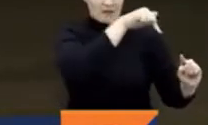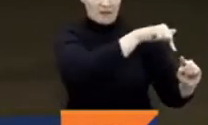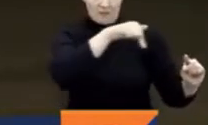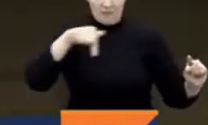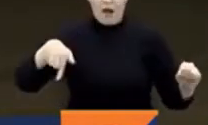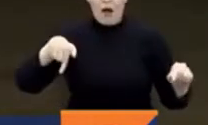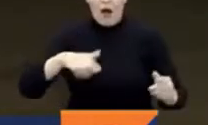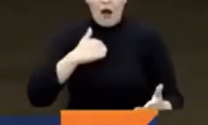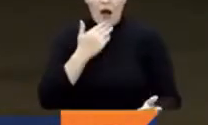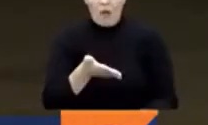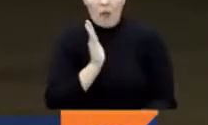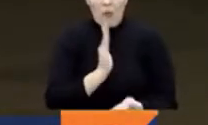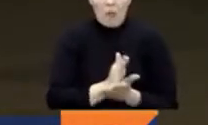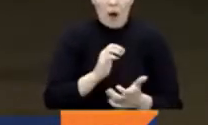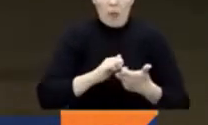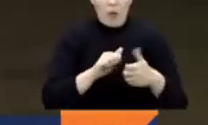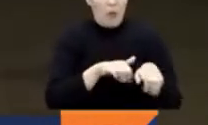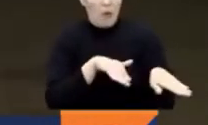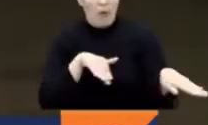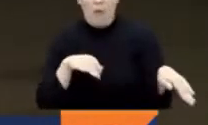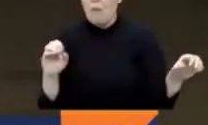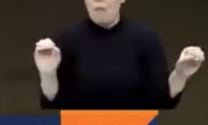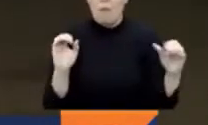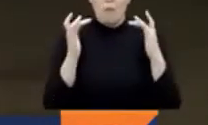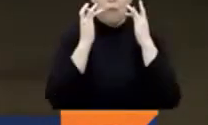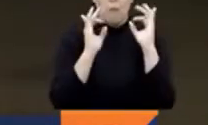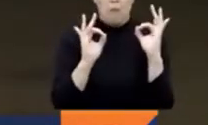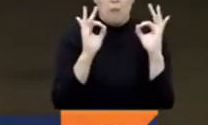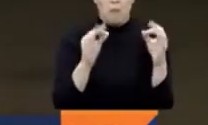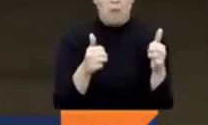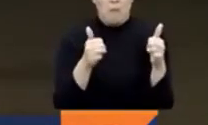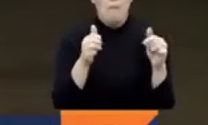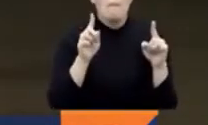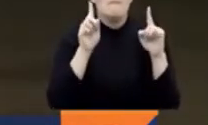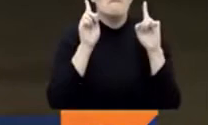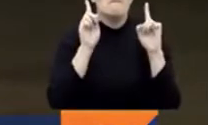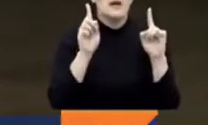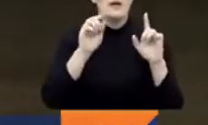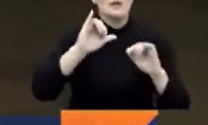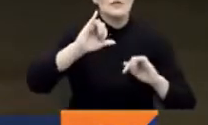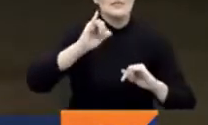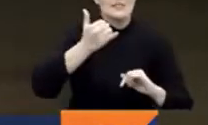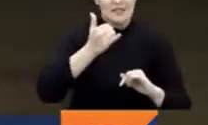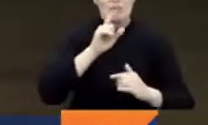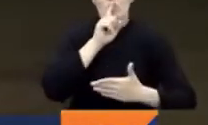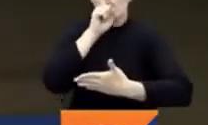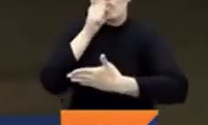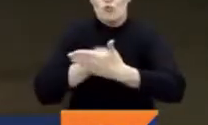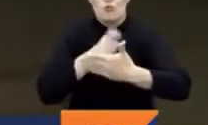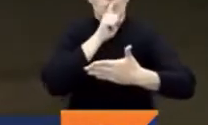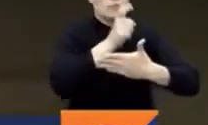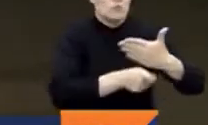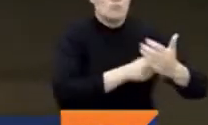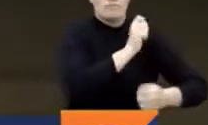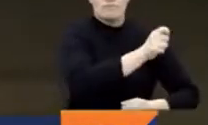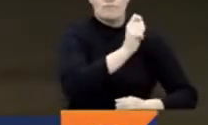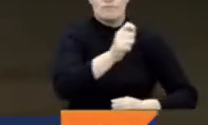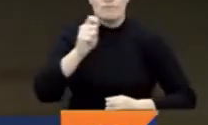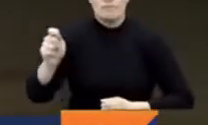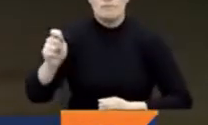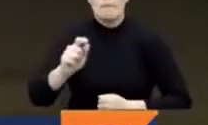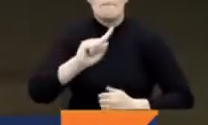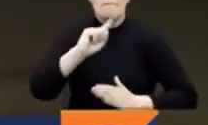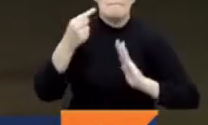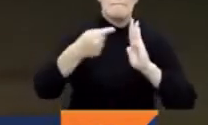que alteren la movilidad. Lo que sí se ha registrado es la imposición de más de 1.100 comparendos, de órdenes